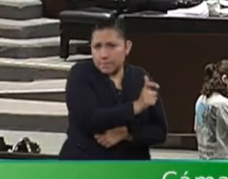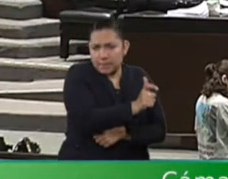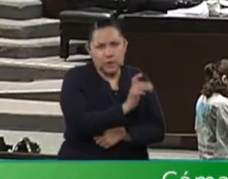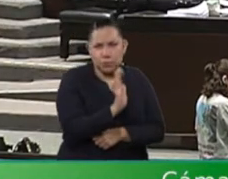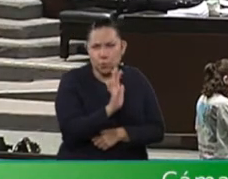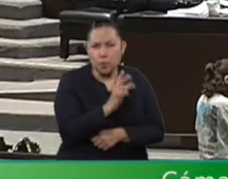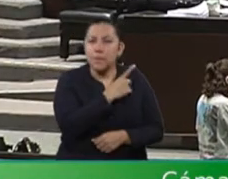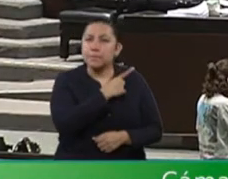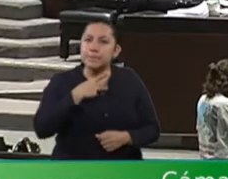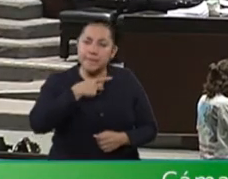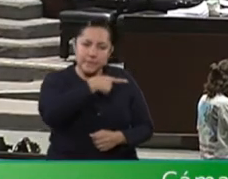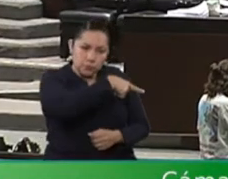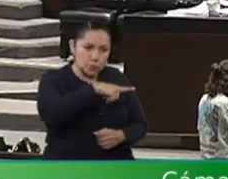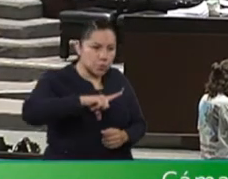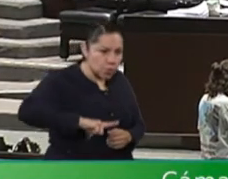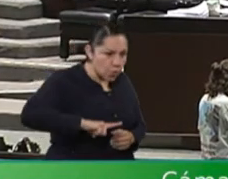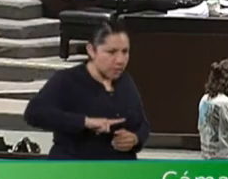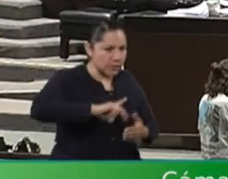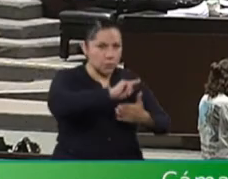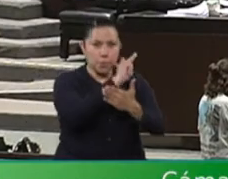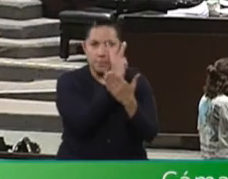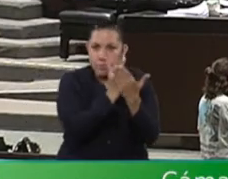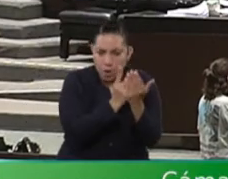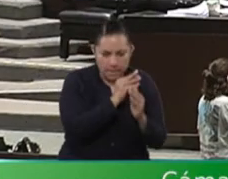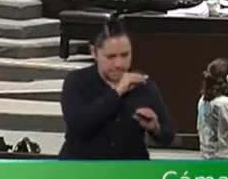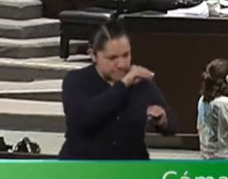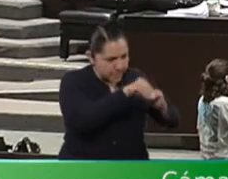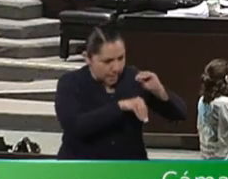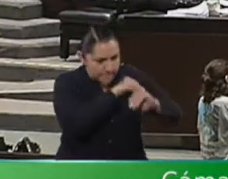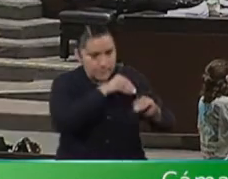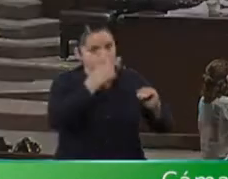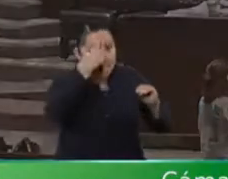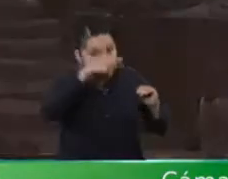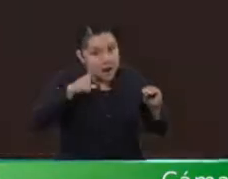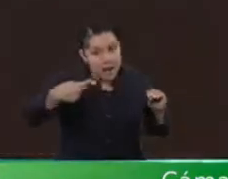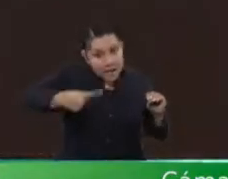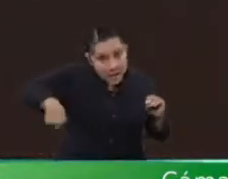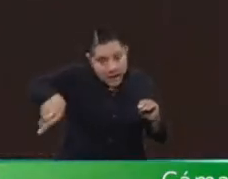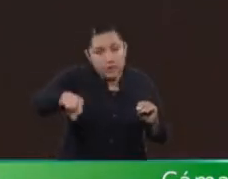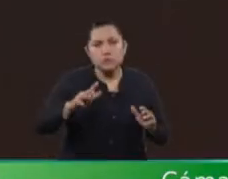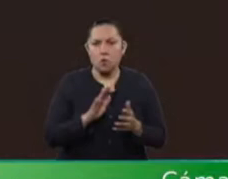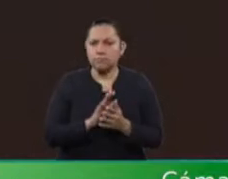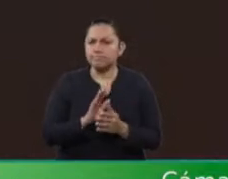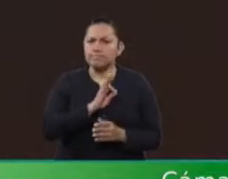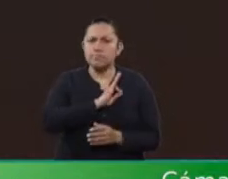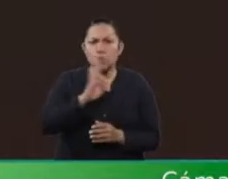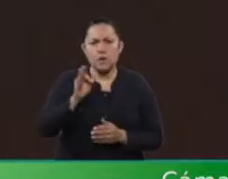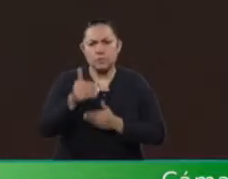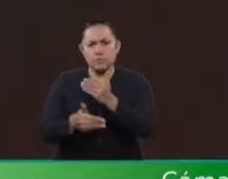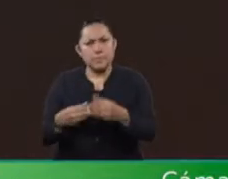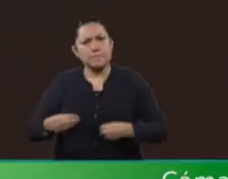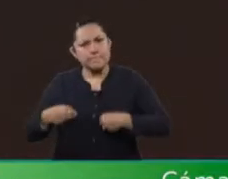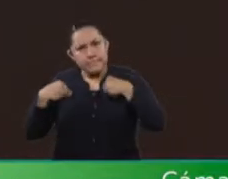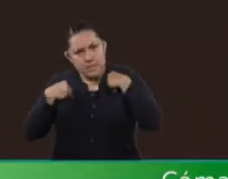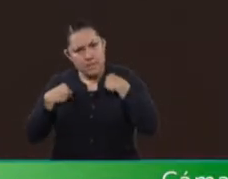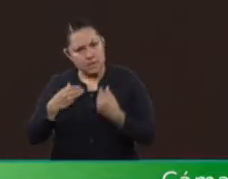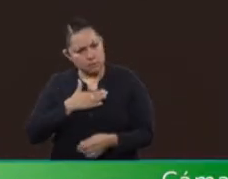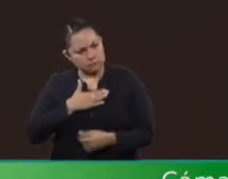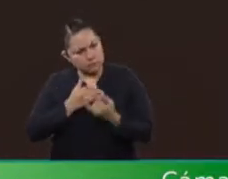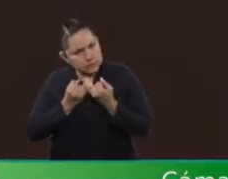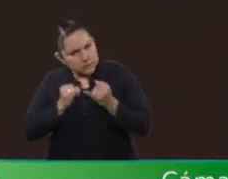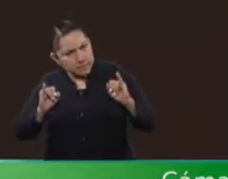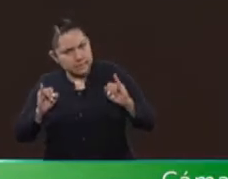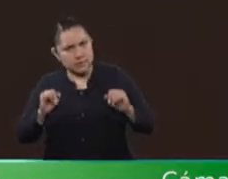poder garantizar esta autonomía e independencia. En este sentido, hay